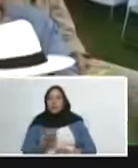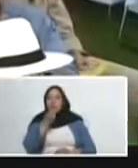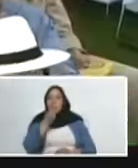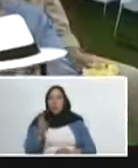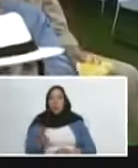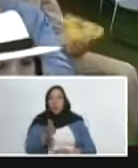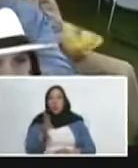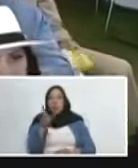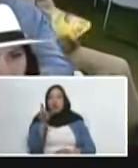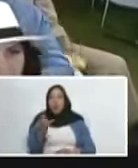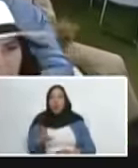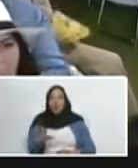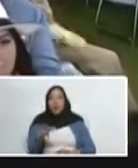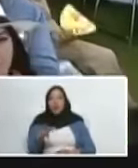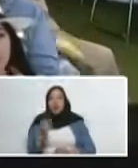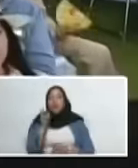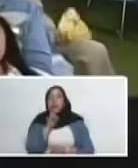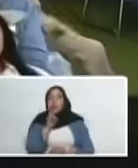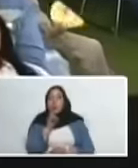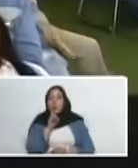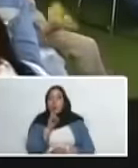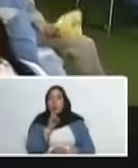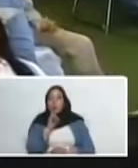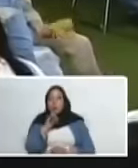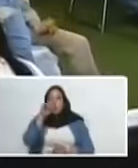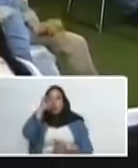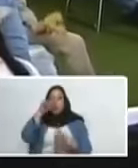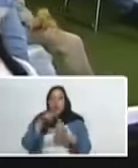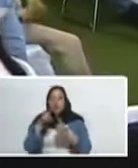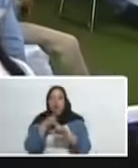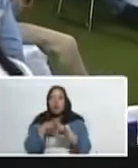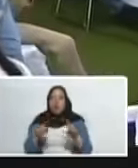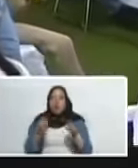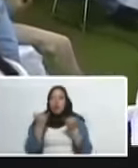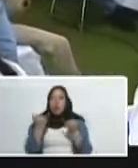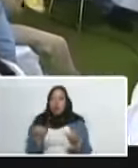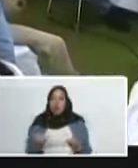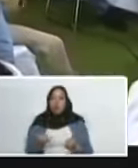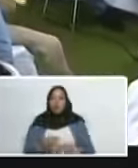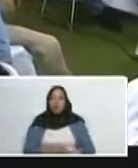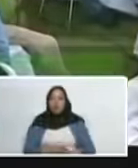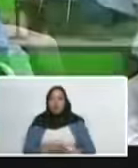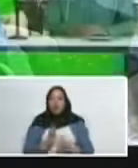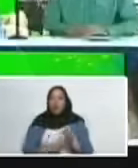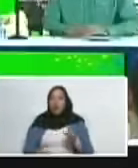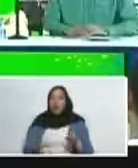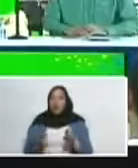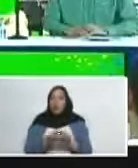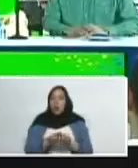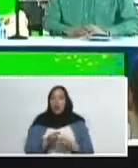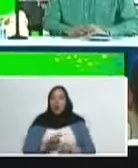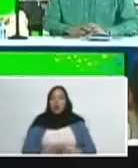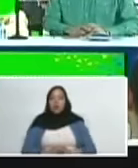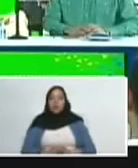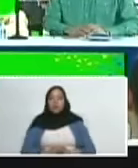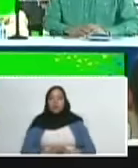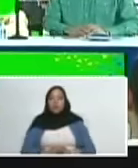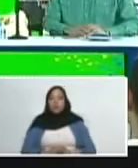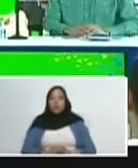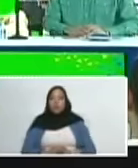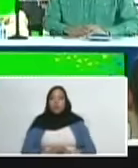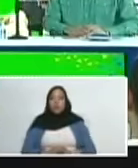única, difícil de lograr, pero lo logramos. Igualmente, por